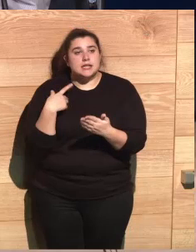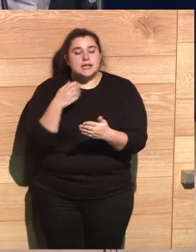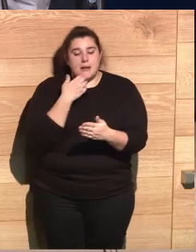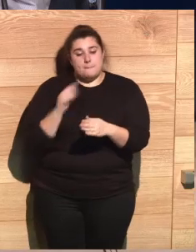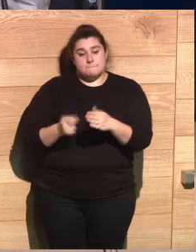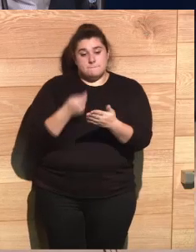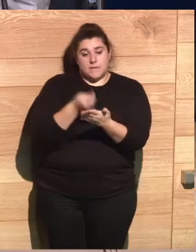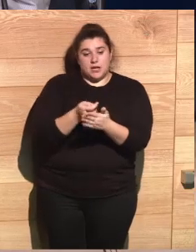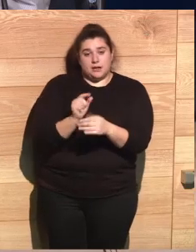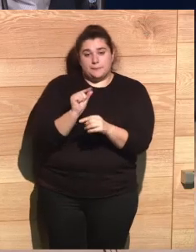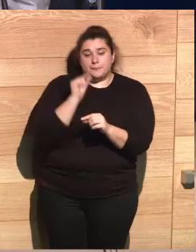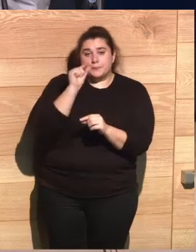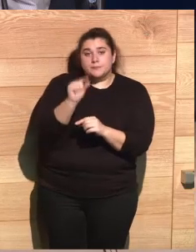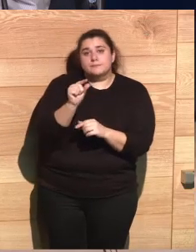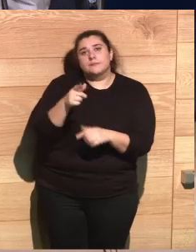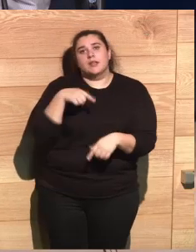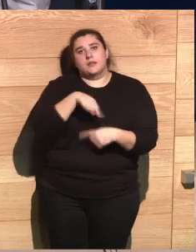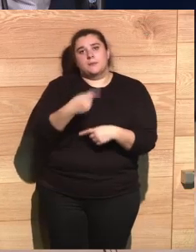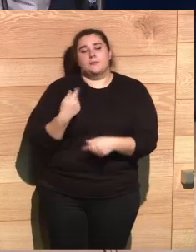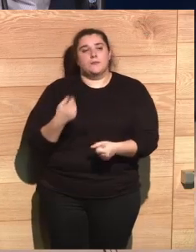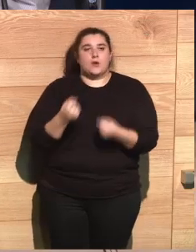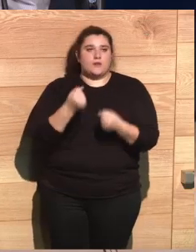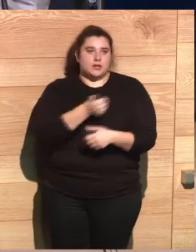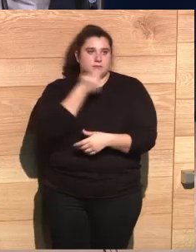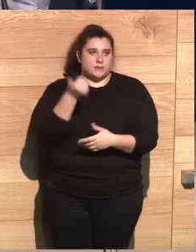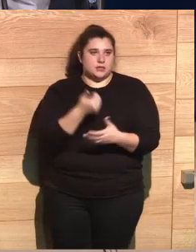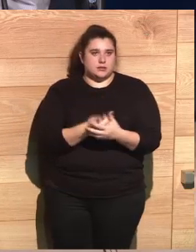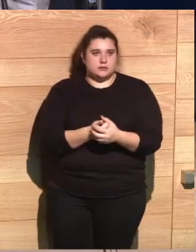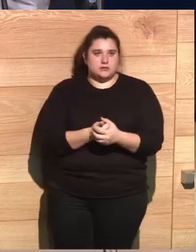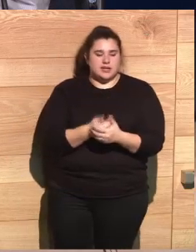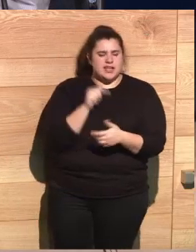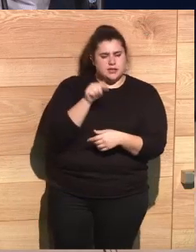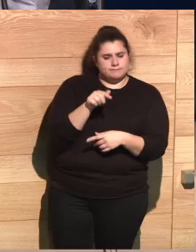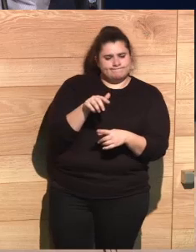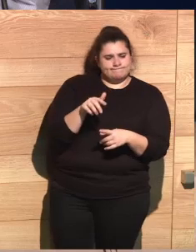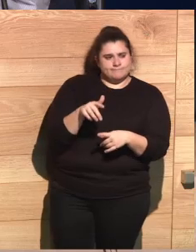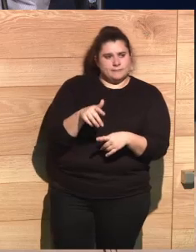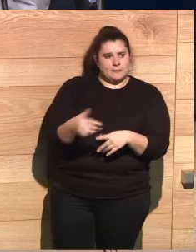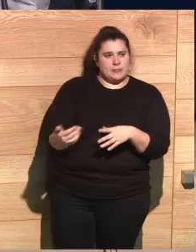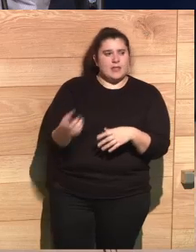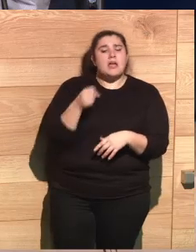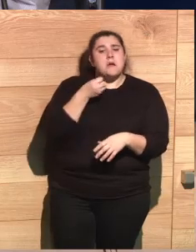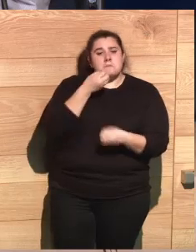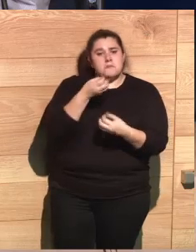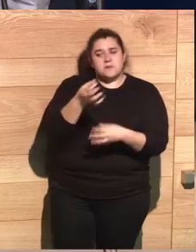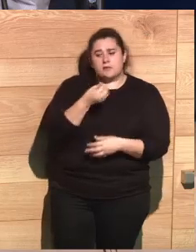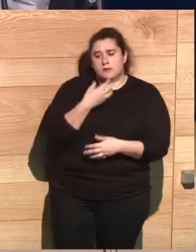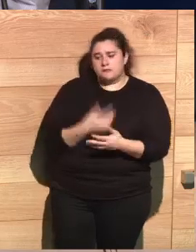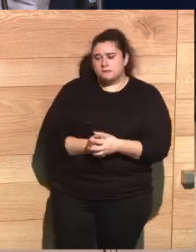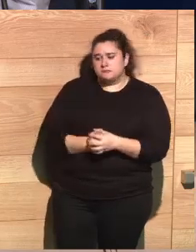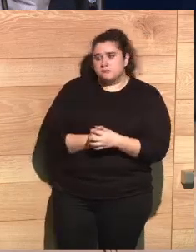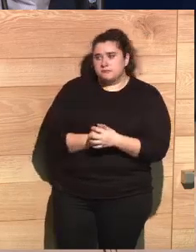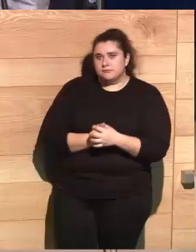un poquito y serán mucho más fuertes. Eso suena como a una droga, casi. No, está súper bien contado eso. Muy bien.